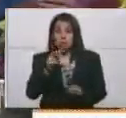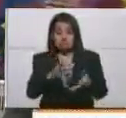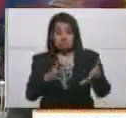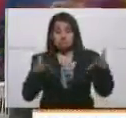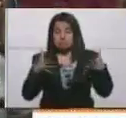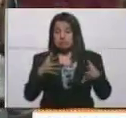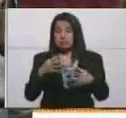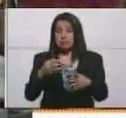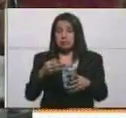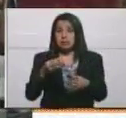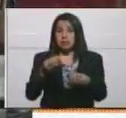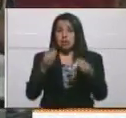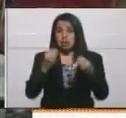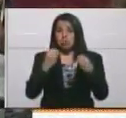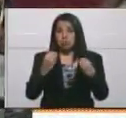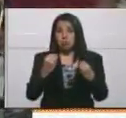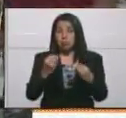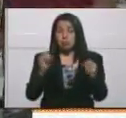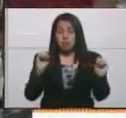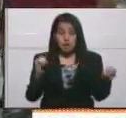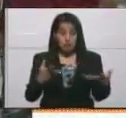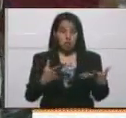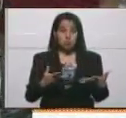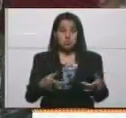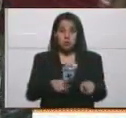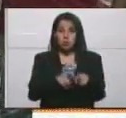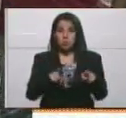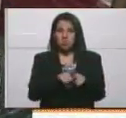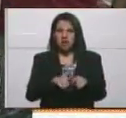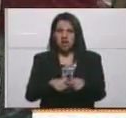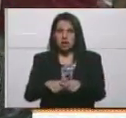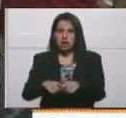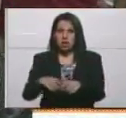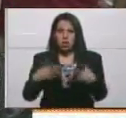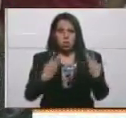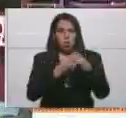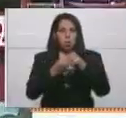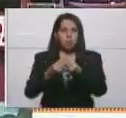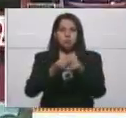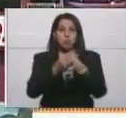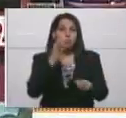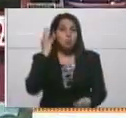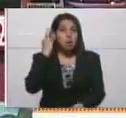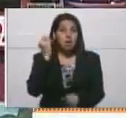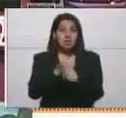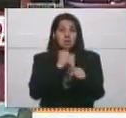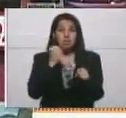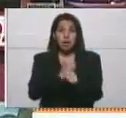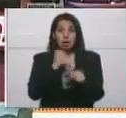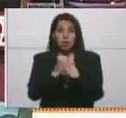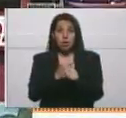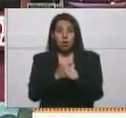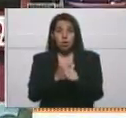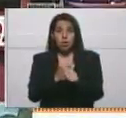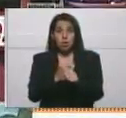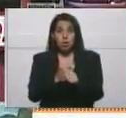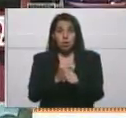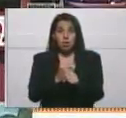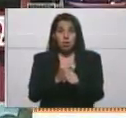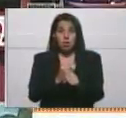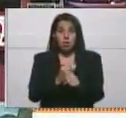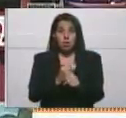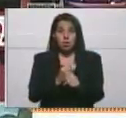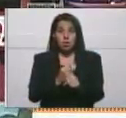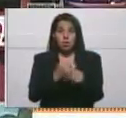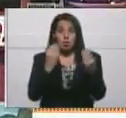Diosdado, una victoria milagrosa. ¿De la mano de quién? De la mujer trabajadora, del estudiante, del hombre